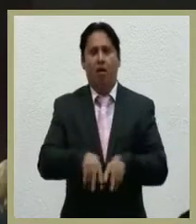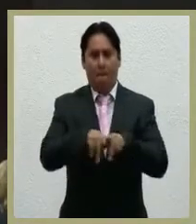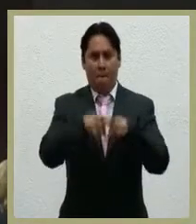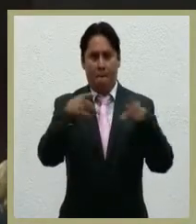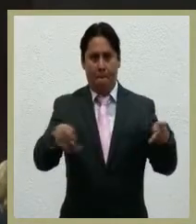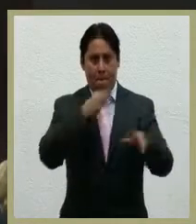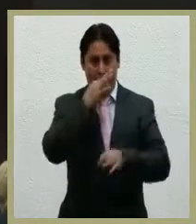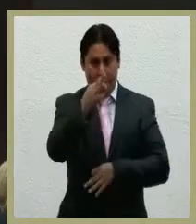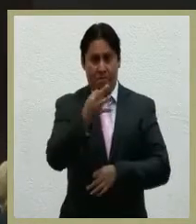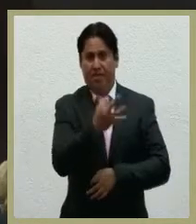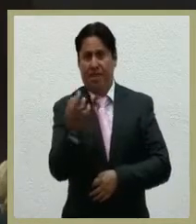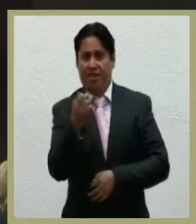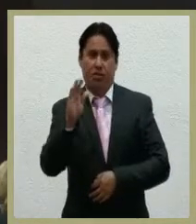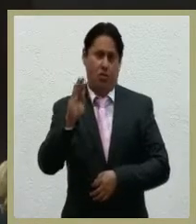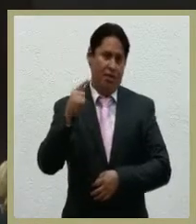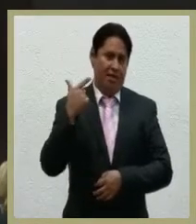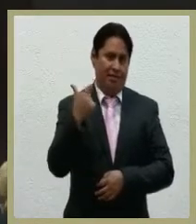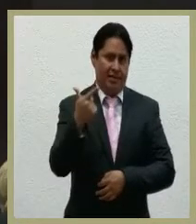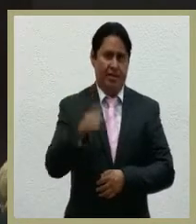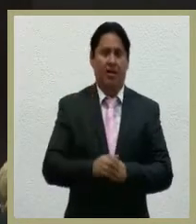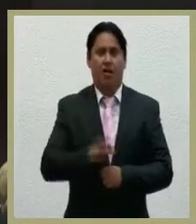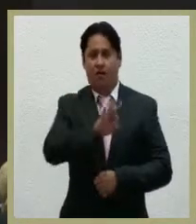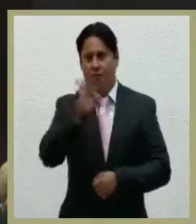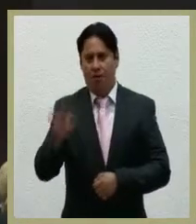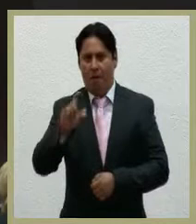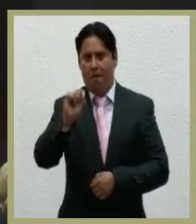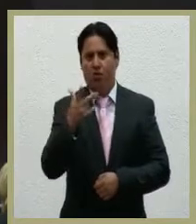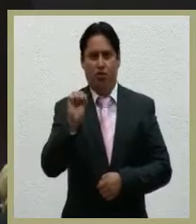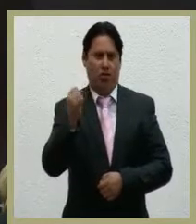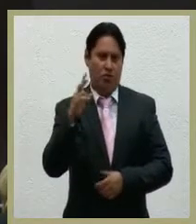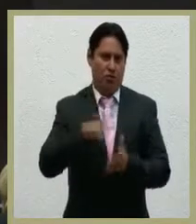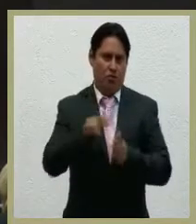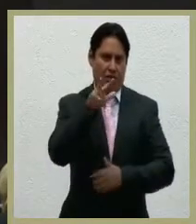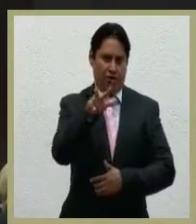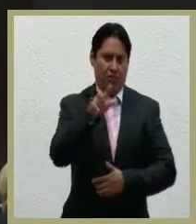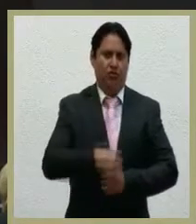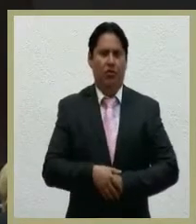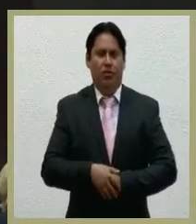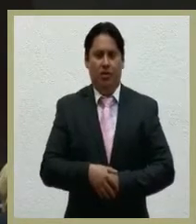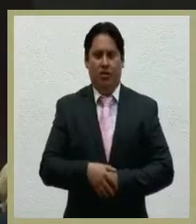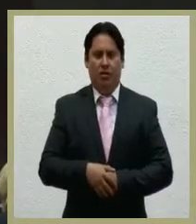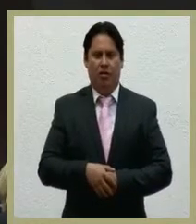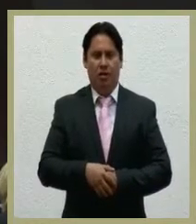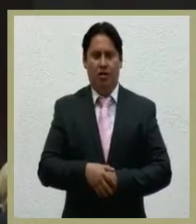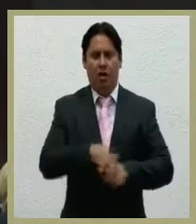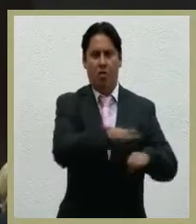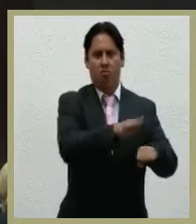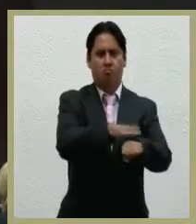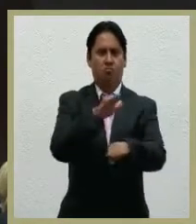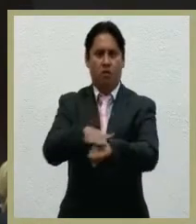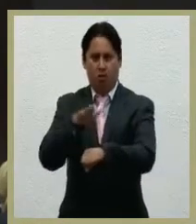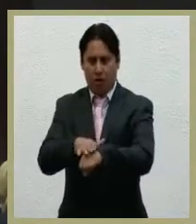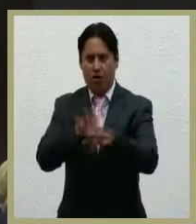oficial número 397, de fecha 28 de septiembre del 2018, por el que se convoca a periodo